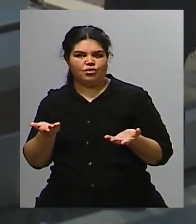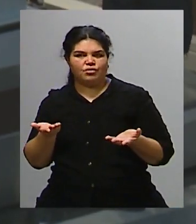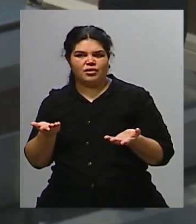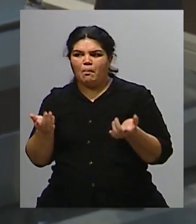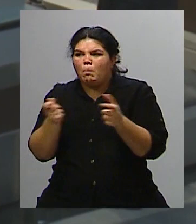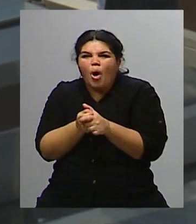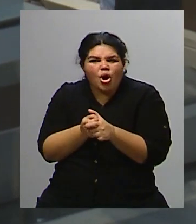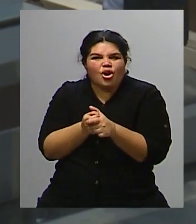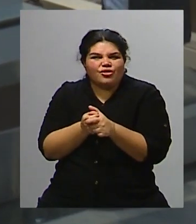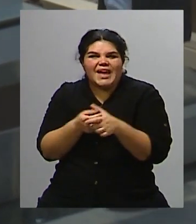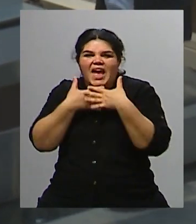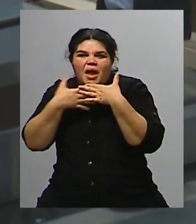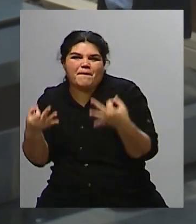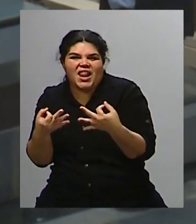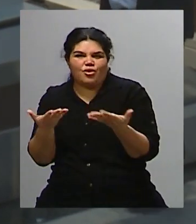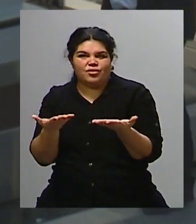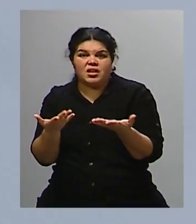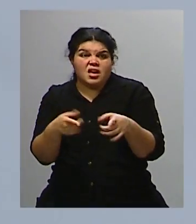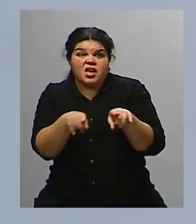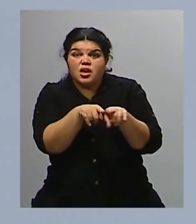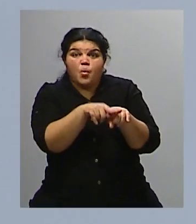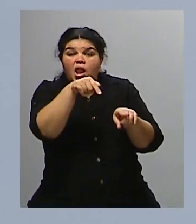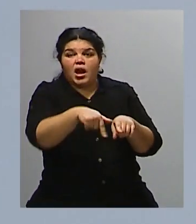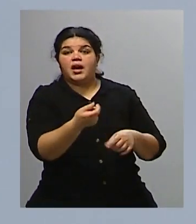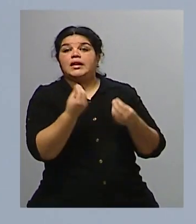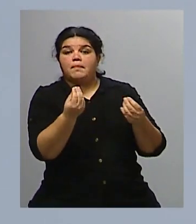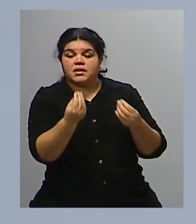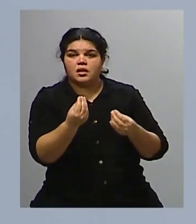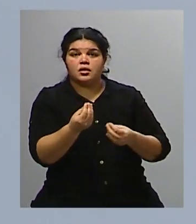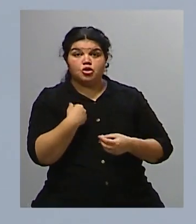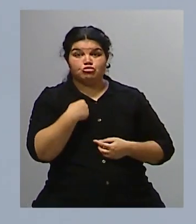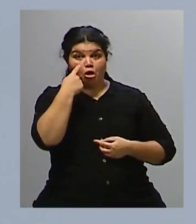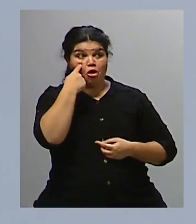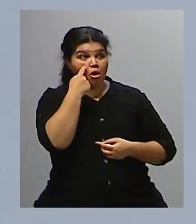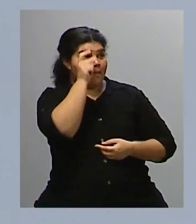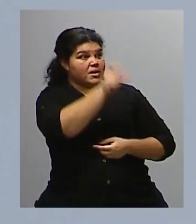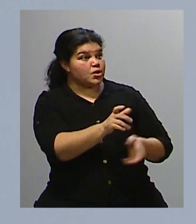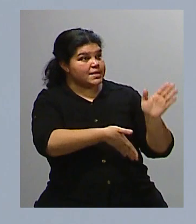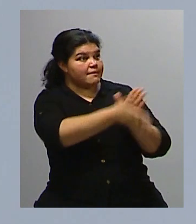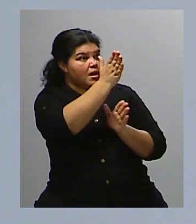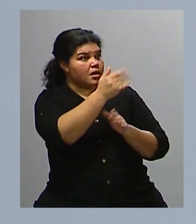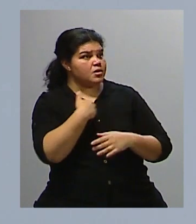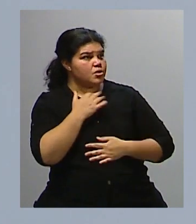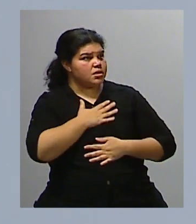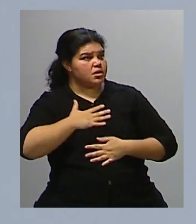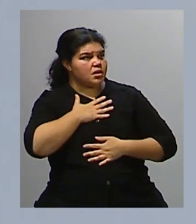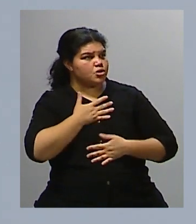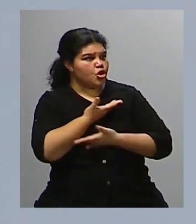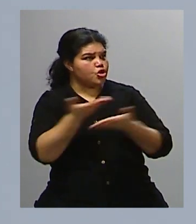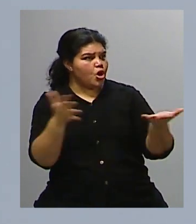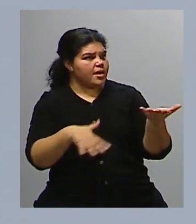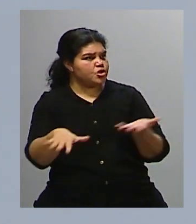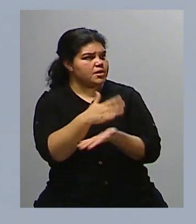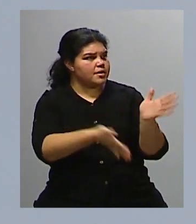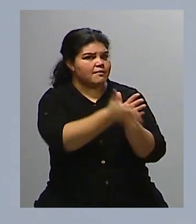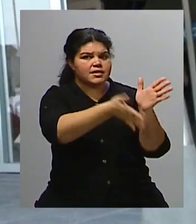que decide irse, o que está en planes de irse, pero eso no implica que todo el mundo se está yendo. Y muchas veces esta disociación entre lo que uno cree que ocurre y lo que efectivamente